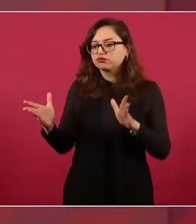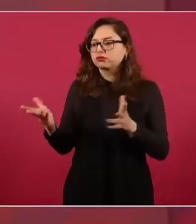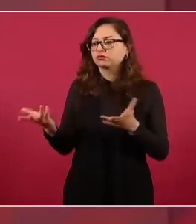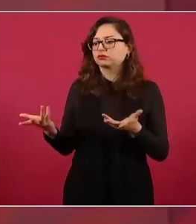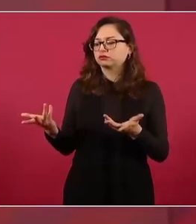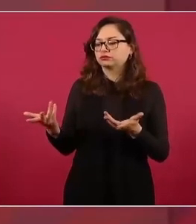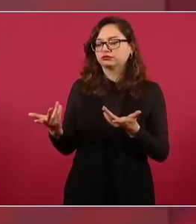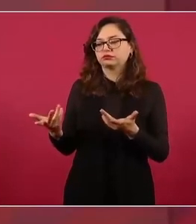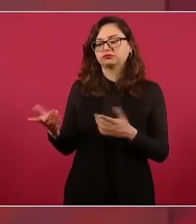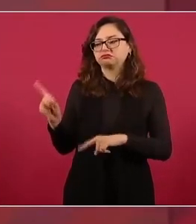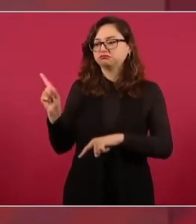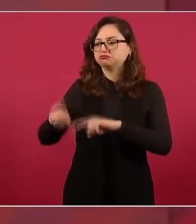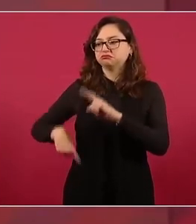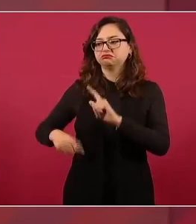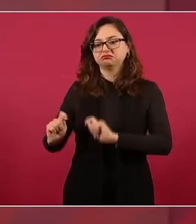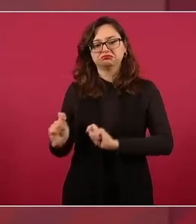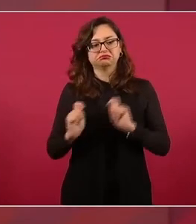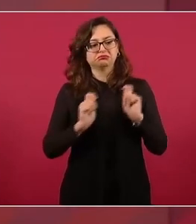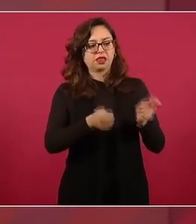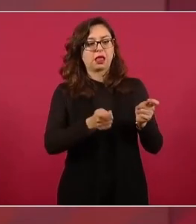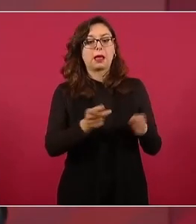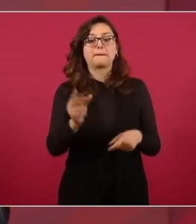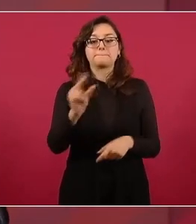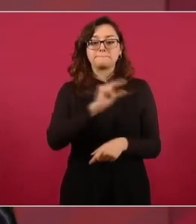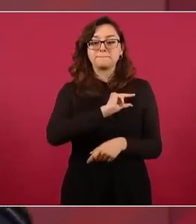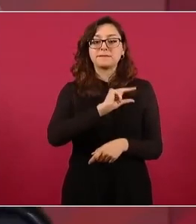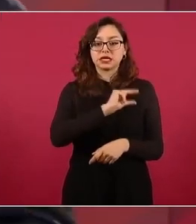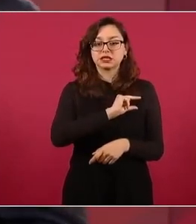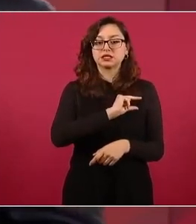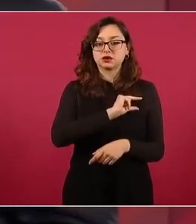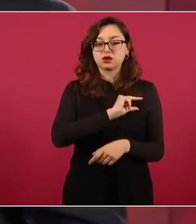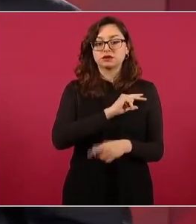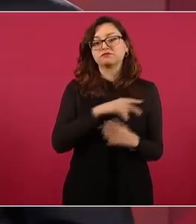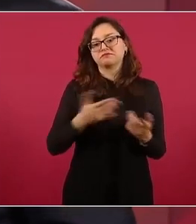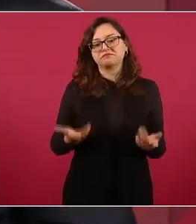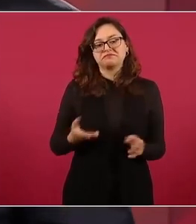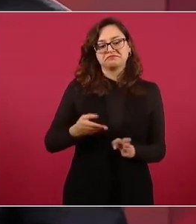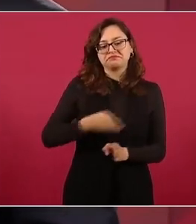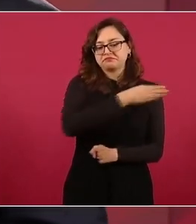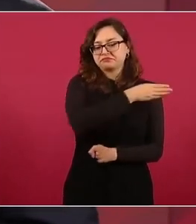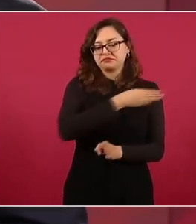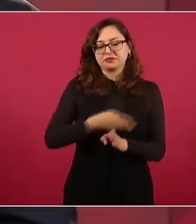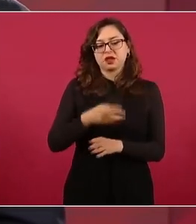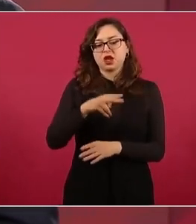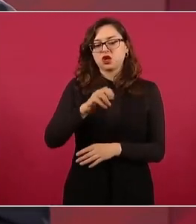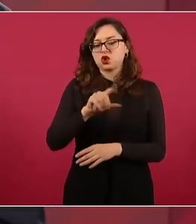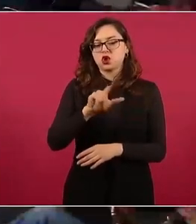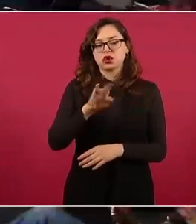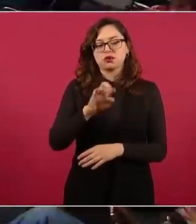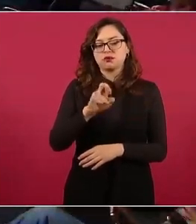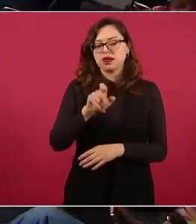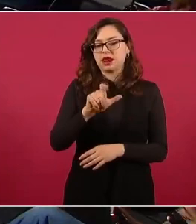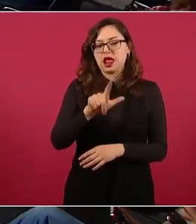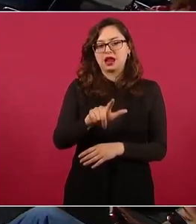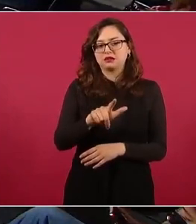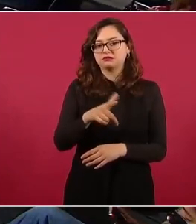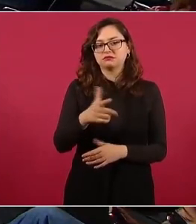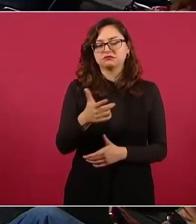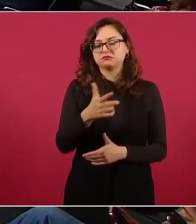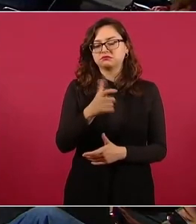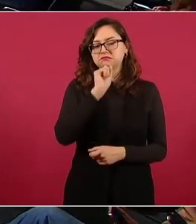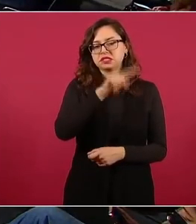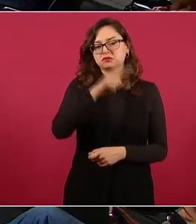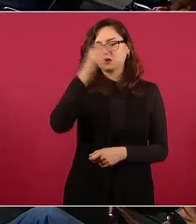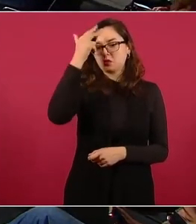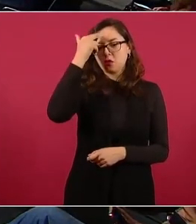Eso es lo que significó la política neoliberal o neoporfirista.